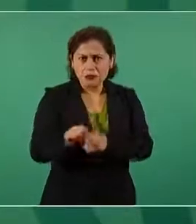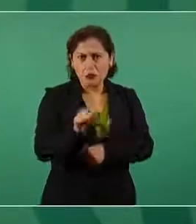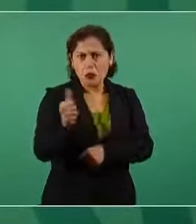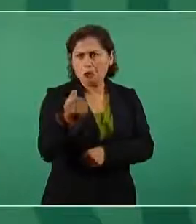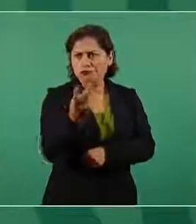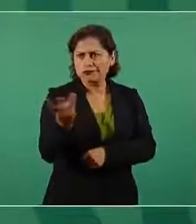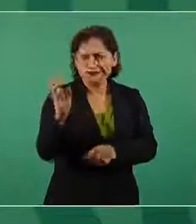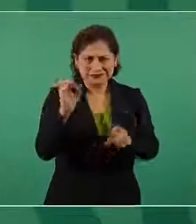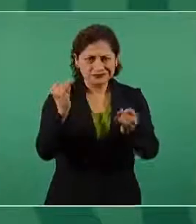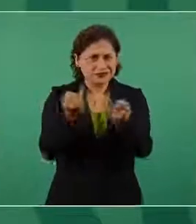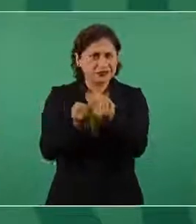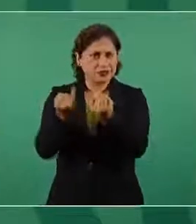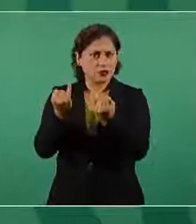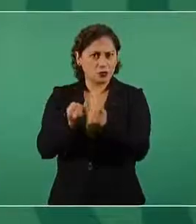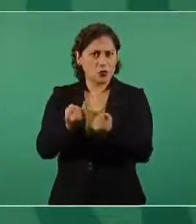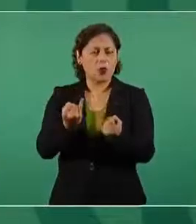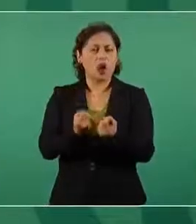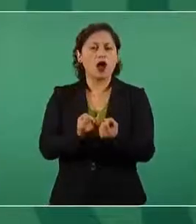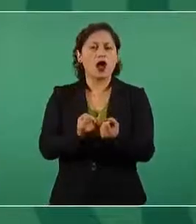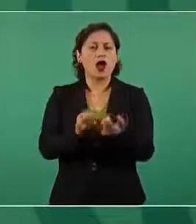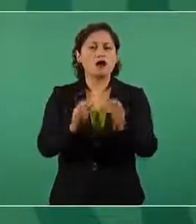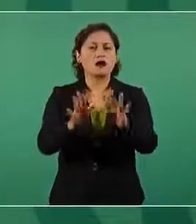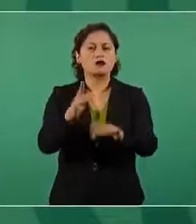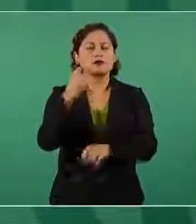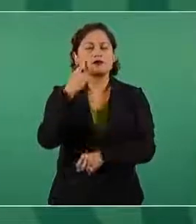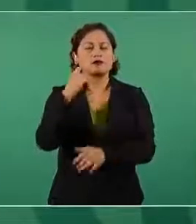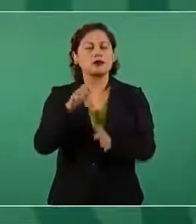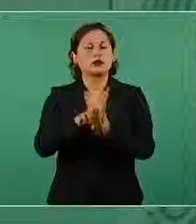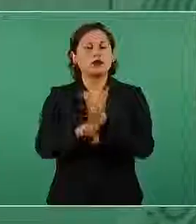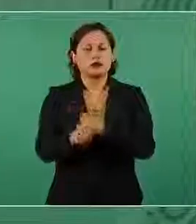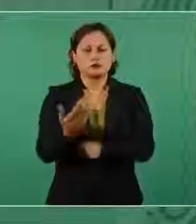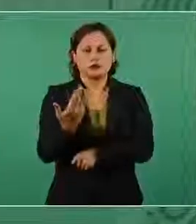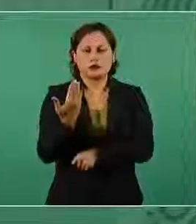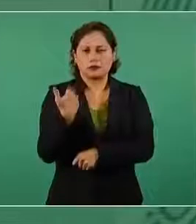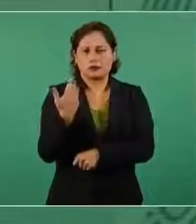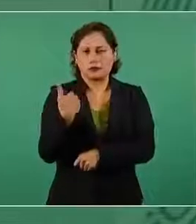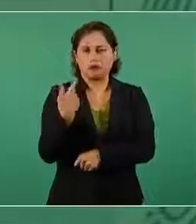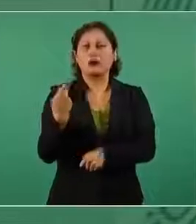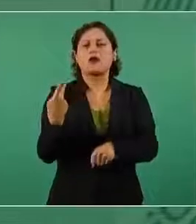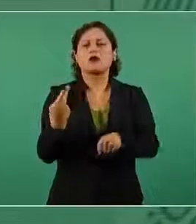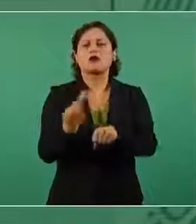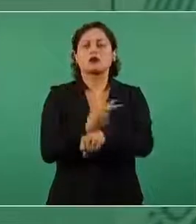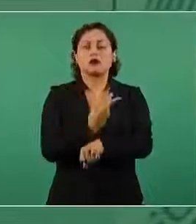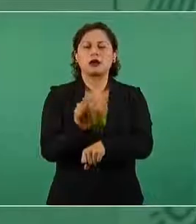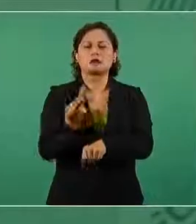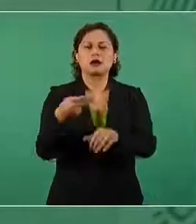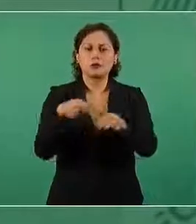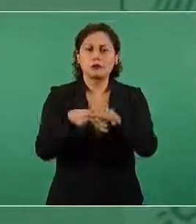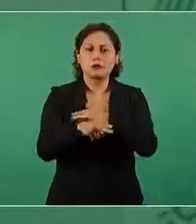ahora con la tragedia por el metro en Tláhuac.